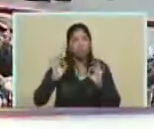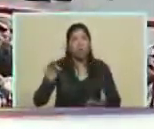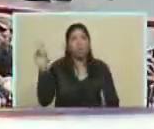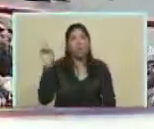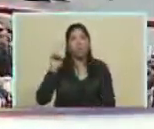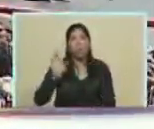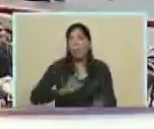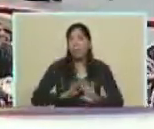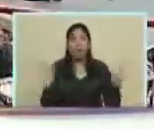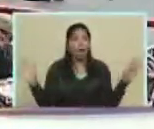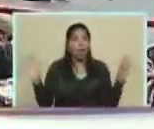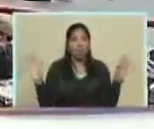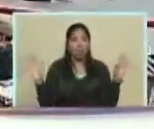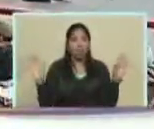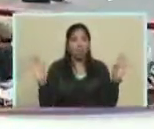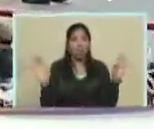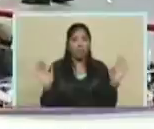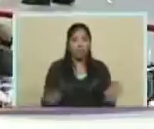Más nada.